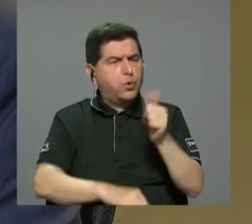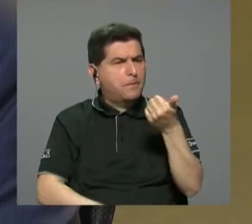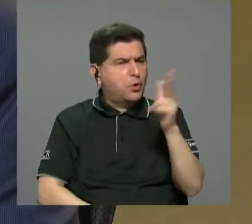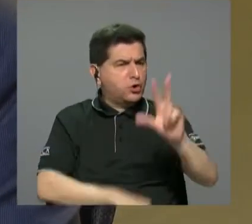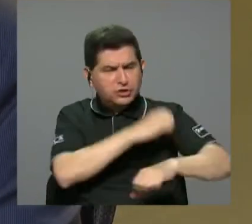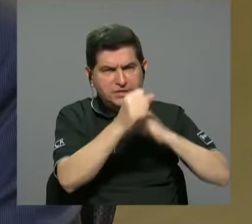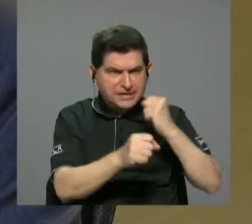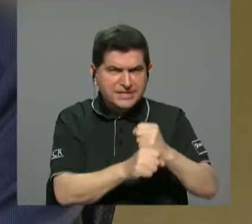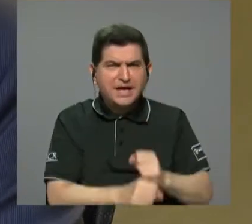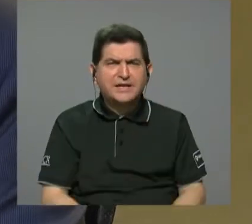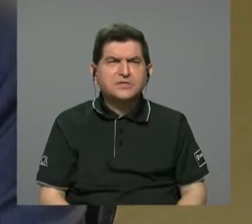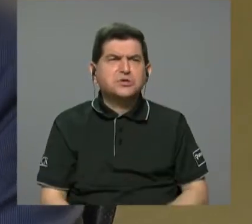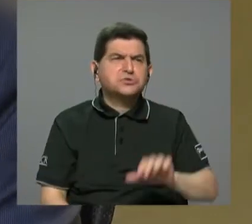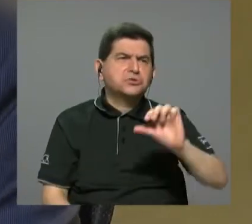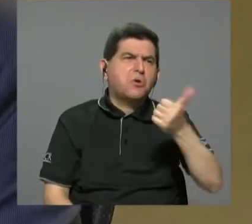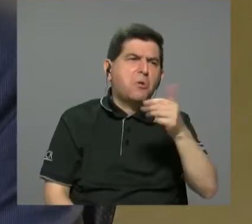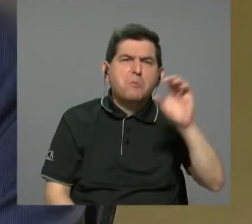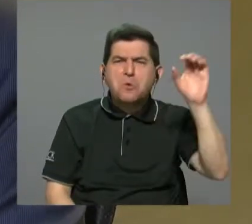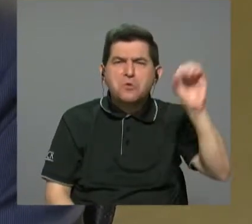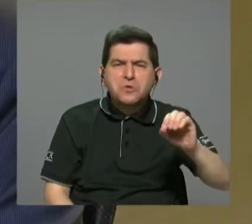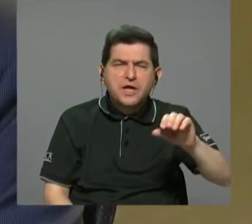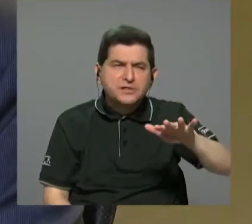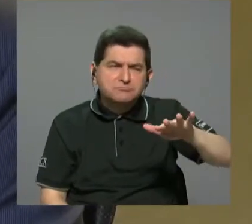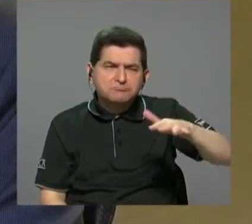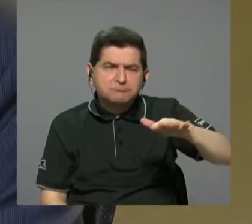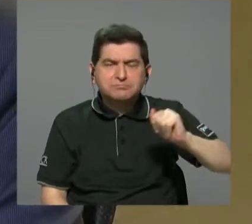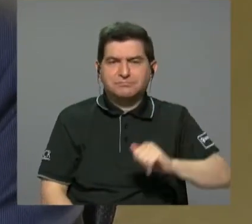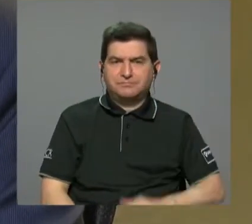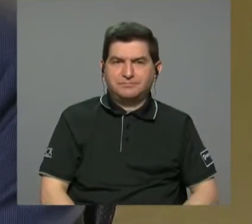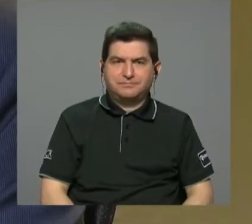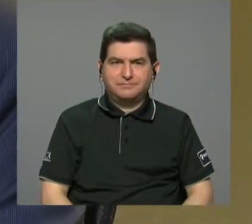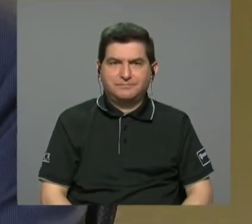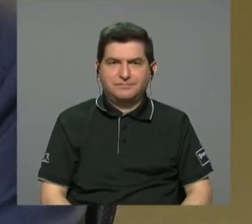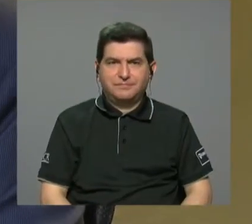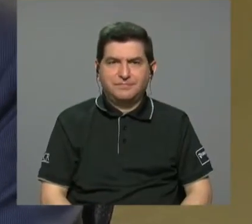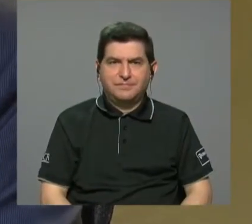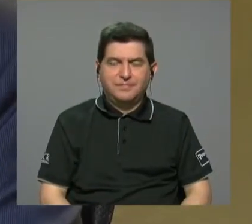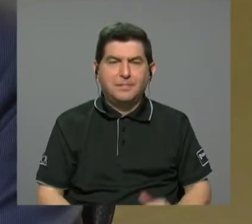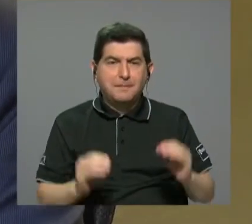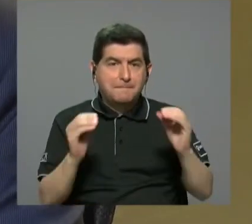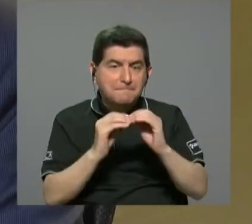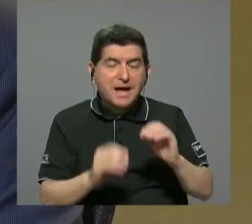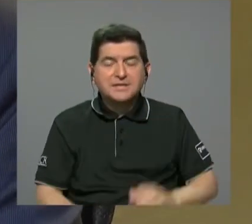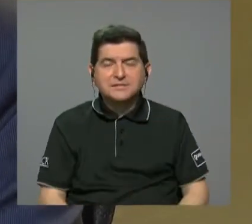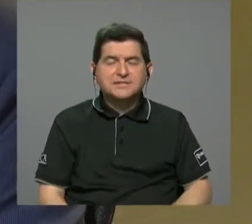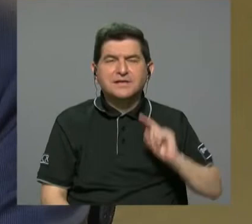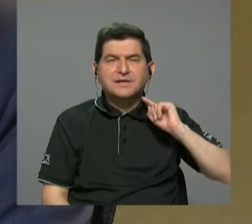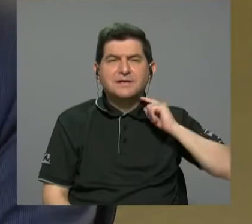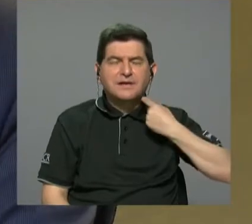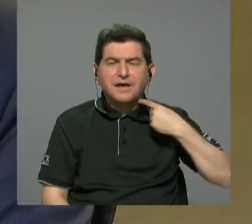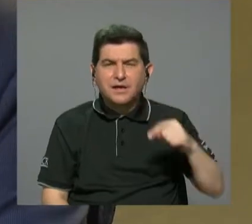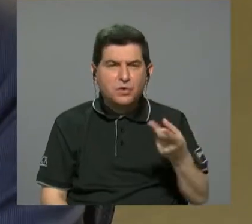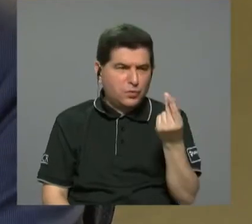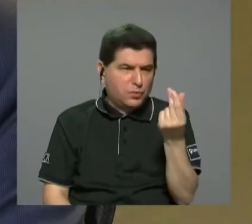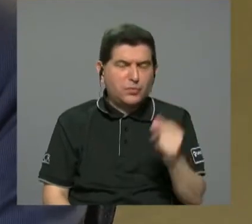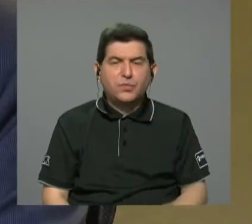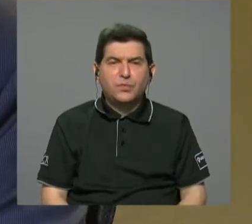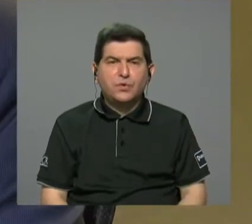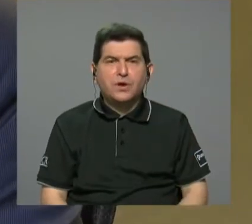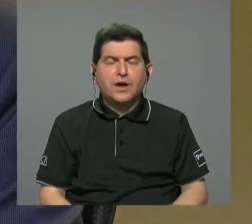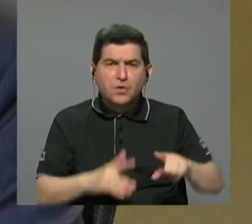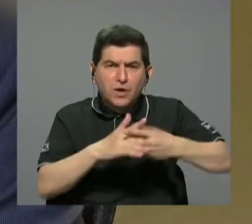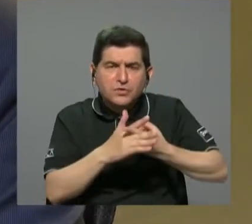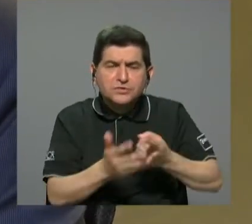años a tasas del 10% en promedio, ¿no? Entonces, mucho más que la inflación. Antitos de la apertura, cuando se empezó a